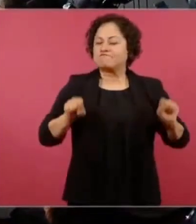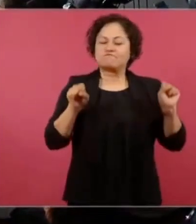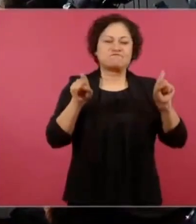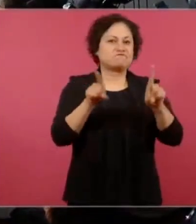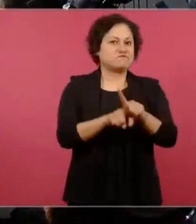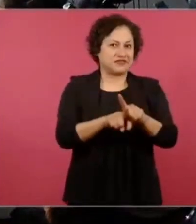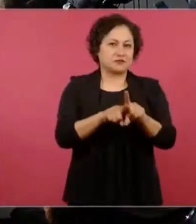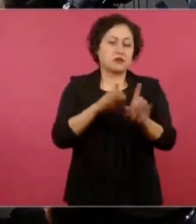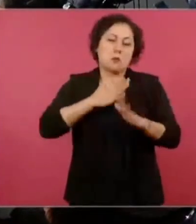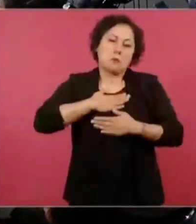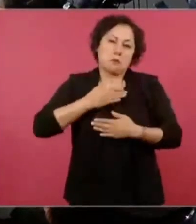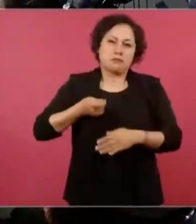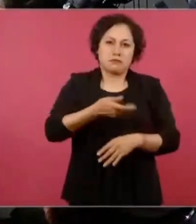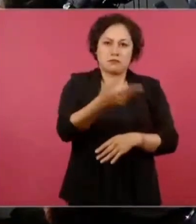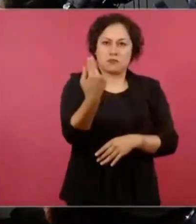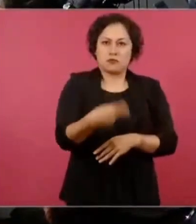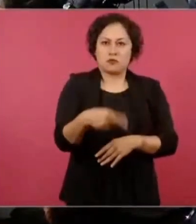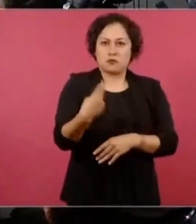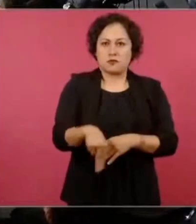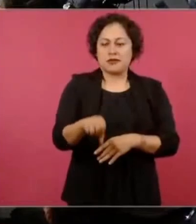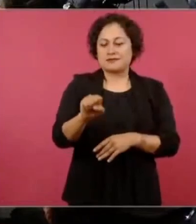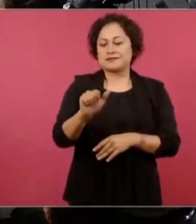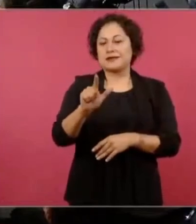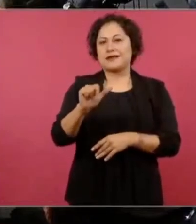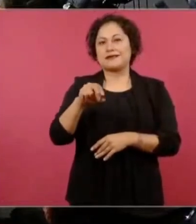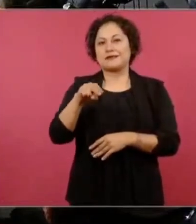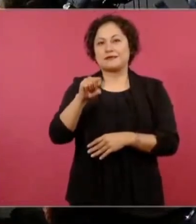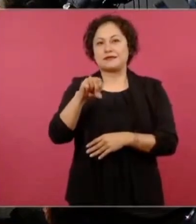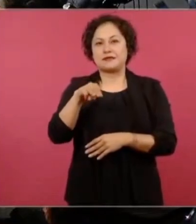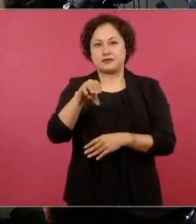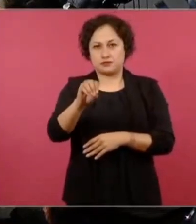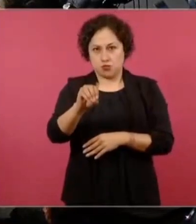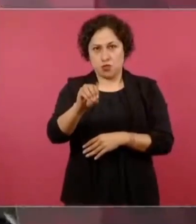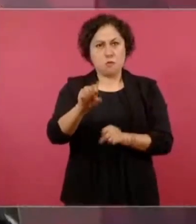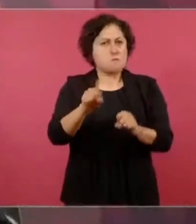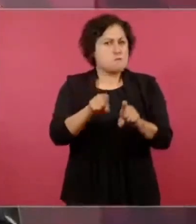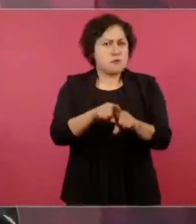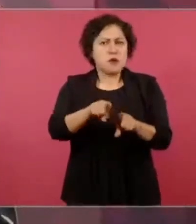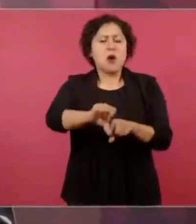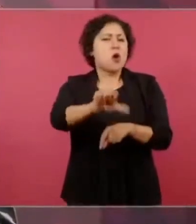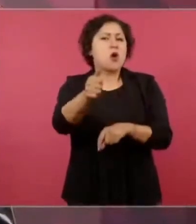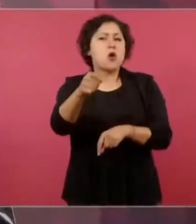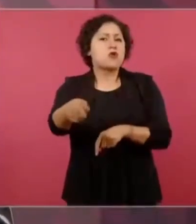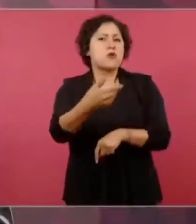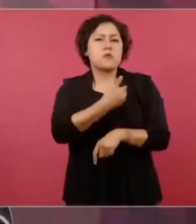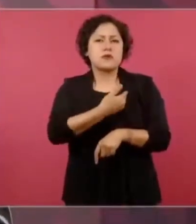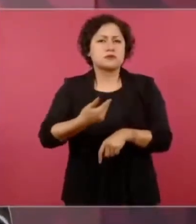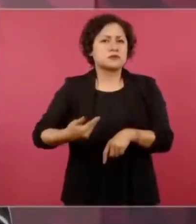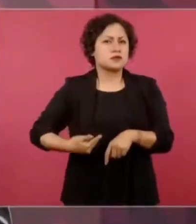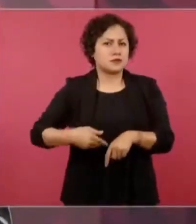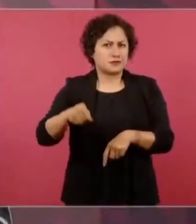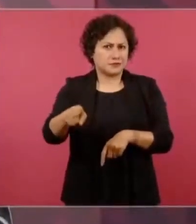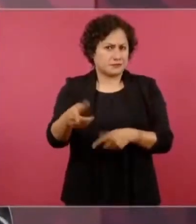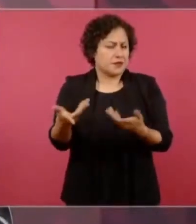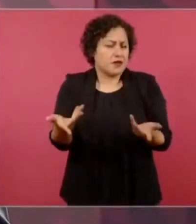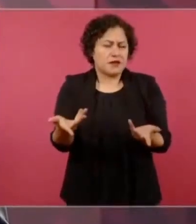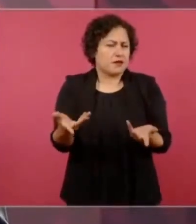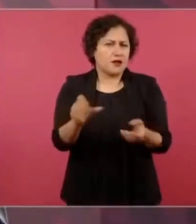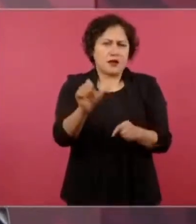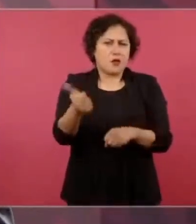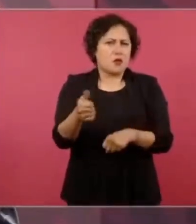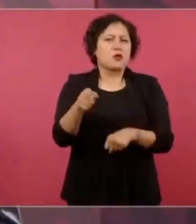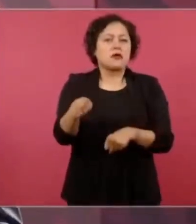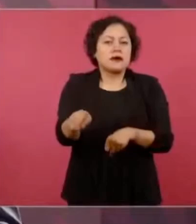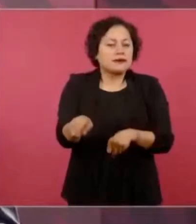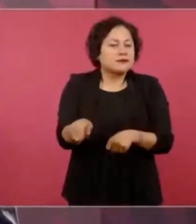Y Zedillo sigue, es el que entrega los ferrocarriles nacionales, es el